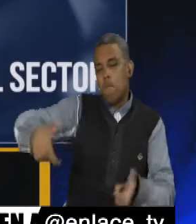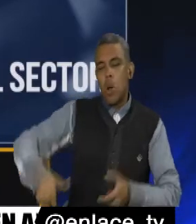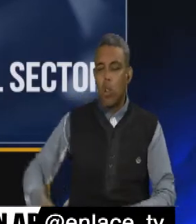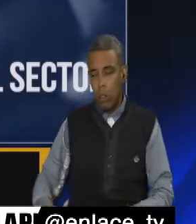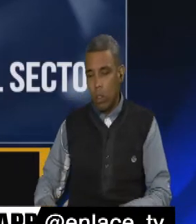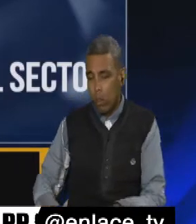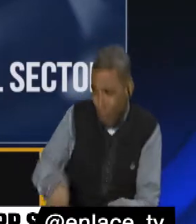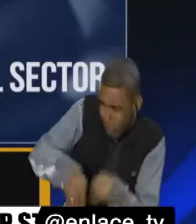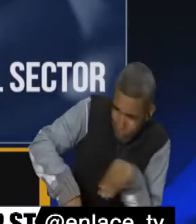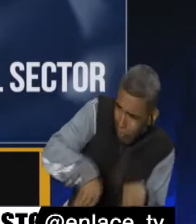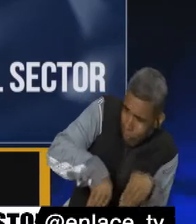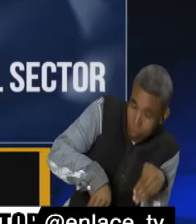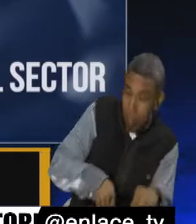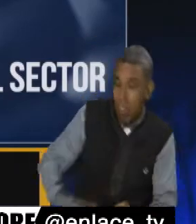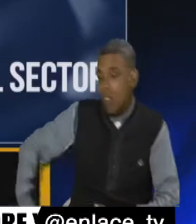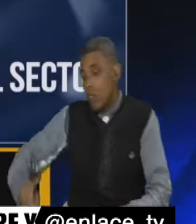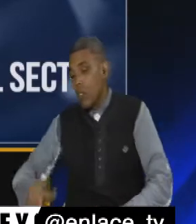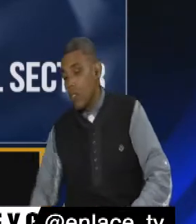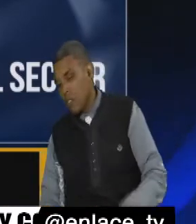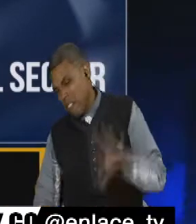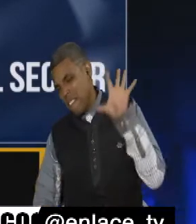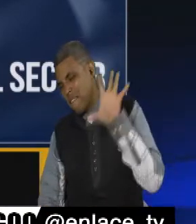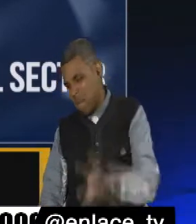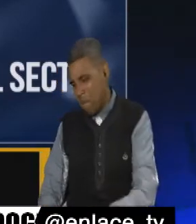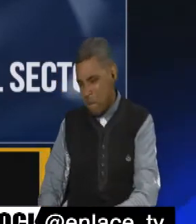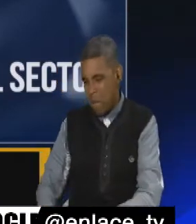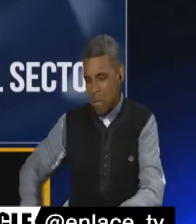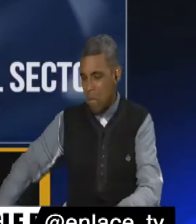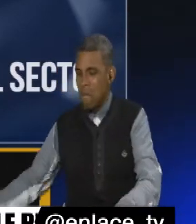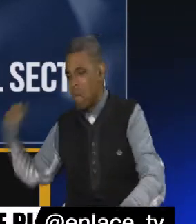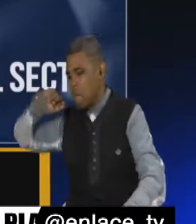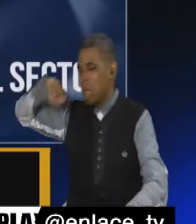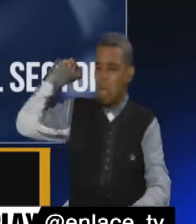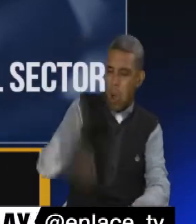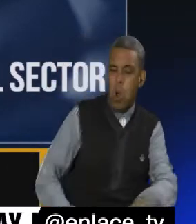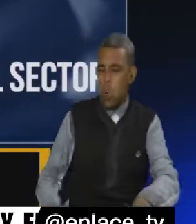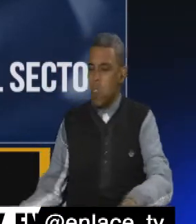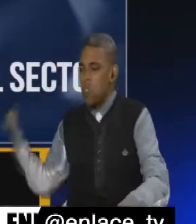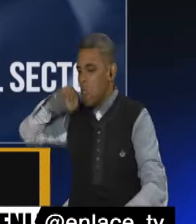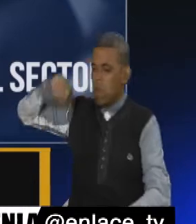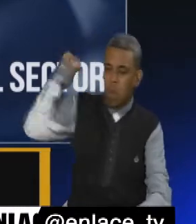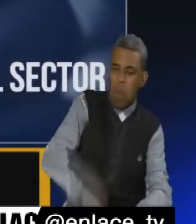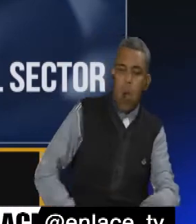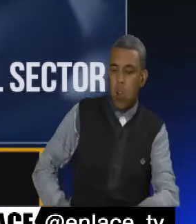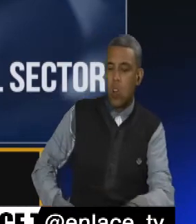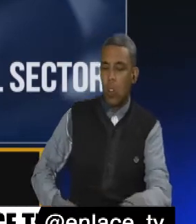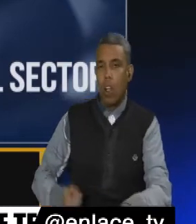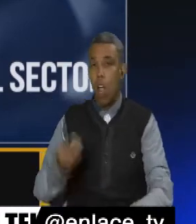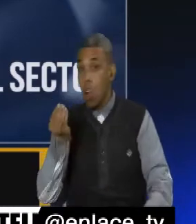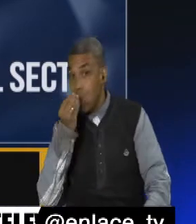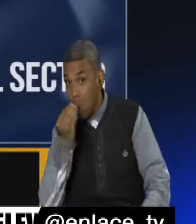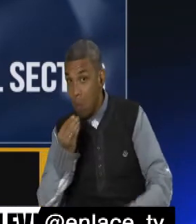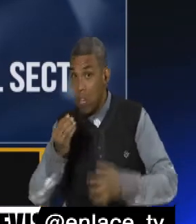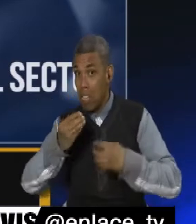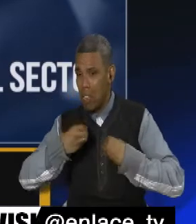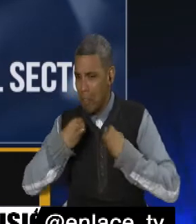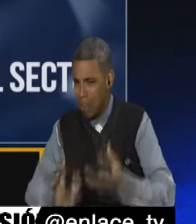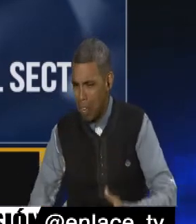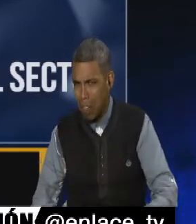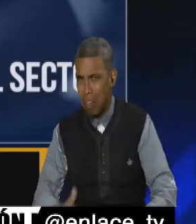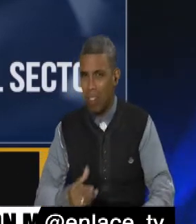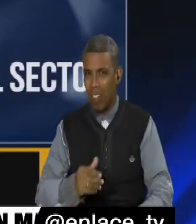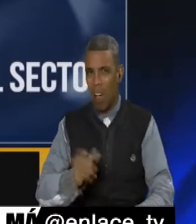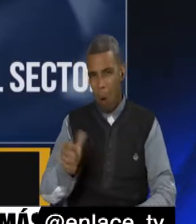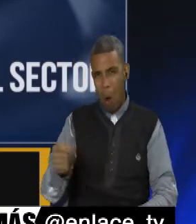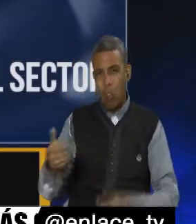él lo sacaba para la calle, no le daba comida a ese animalito ni nada. Tenían un gatico y también lo